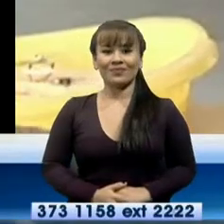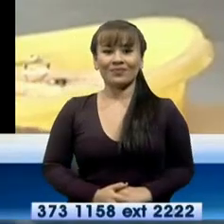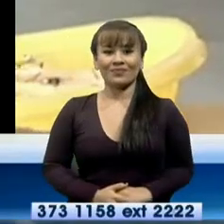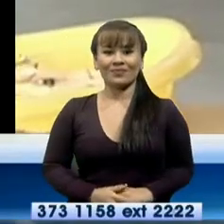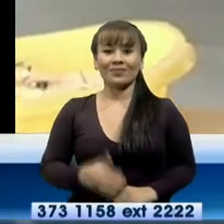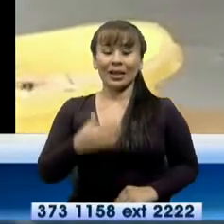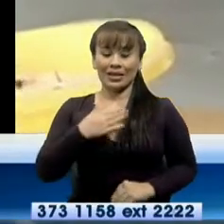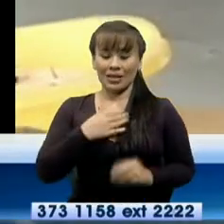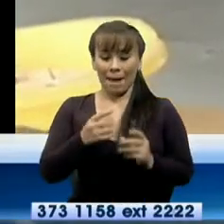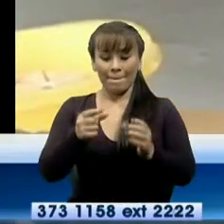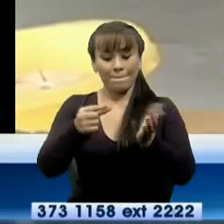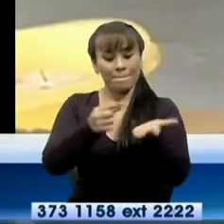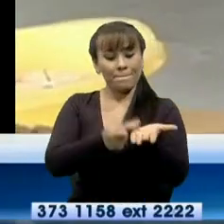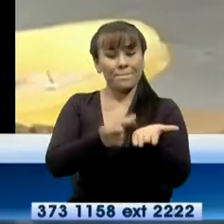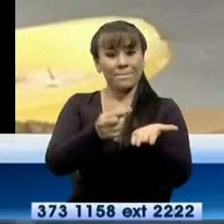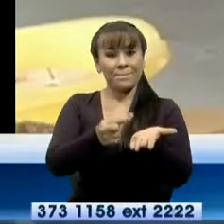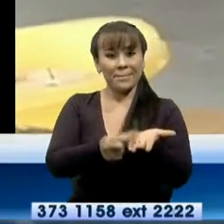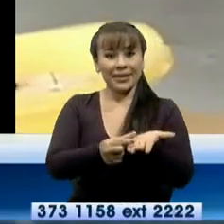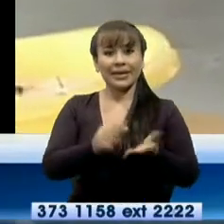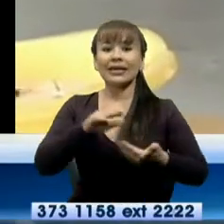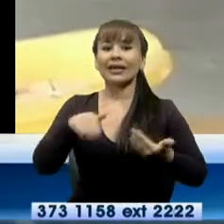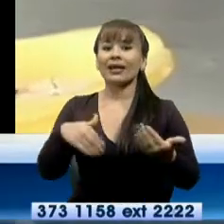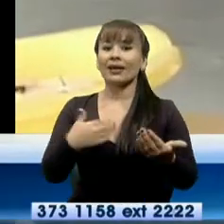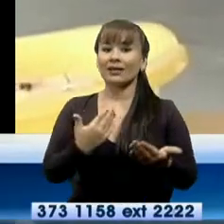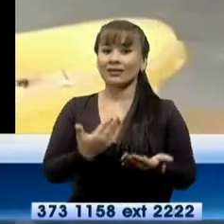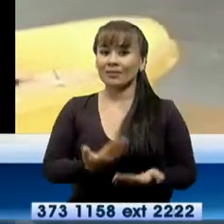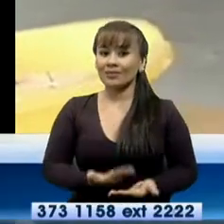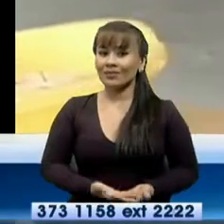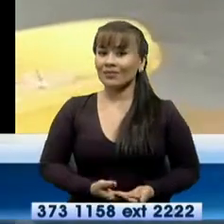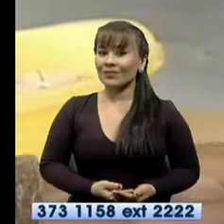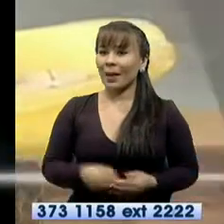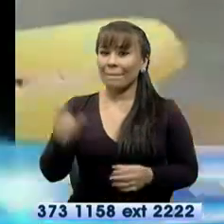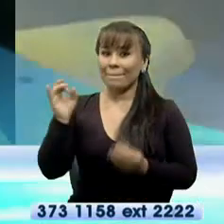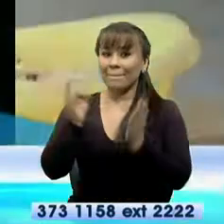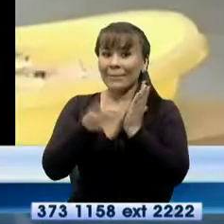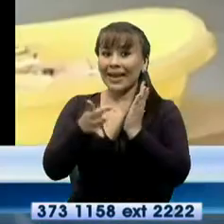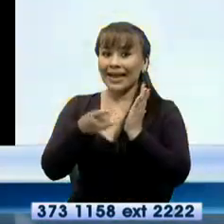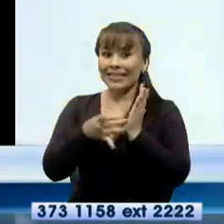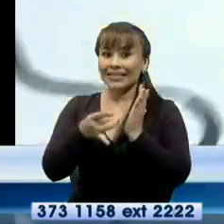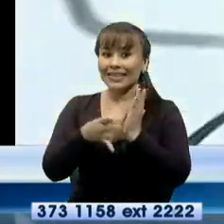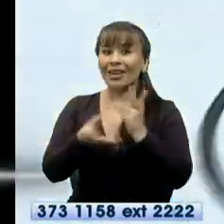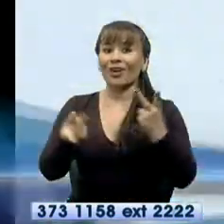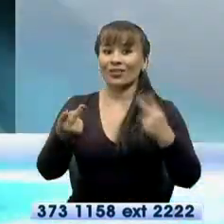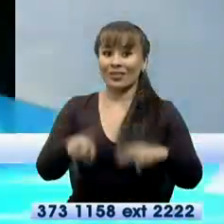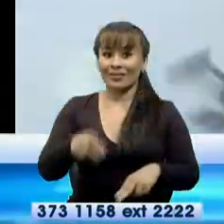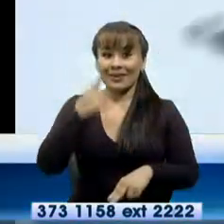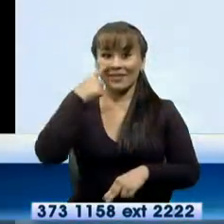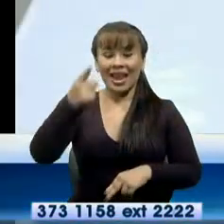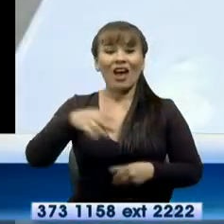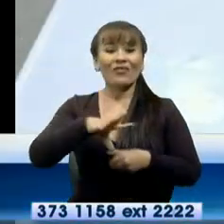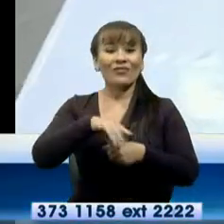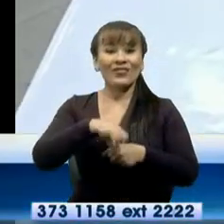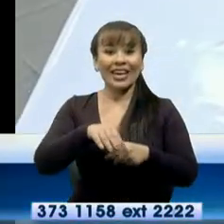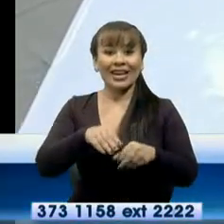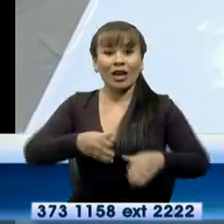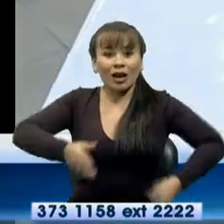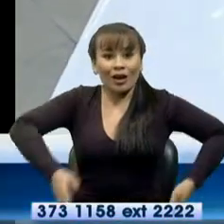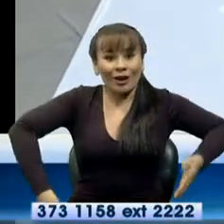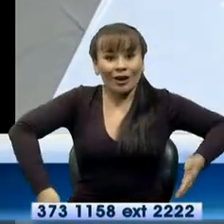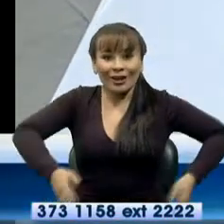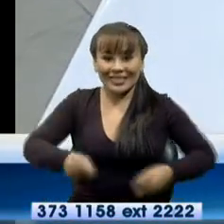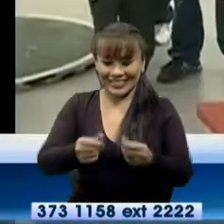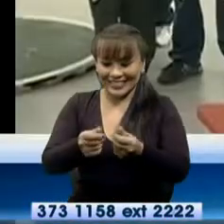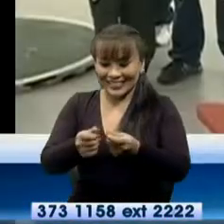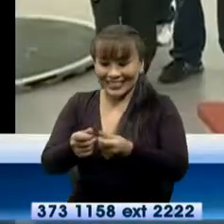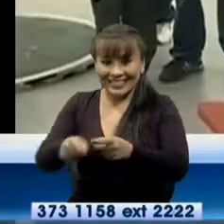a pilas, a todo lo que se refiere a plástico y a paletas de helado. La Feria de Robótica finalizó este domingo